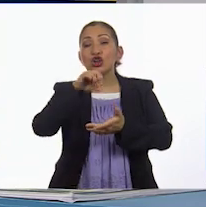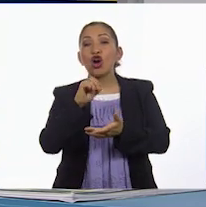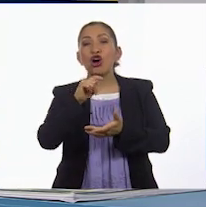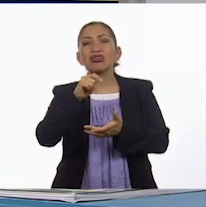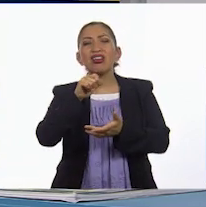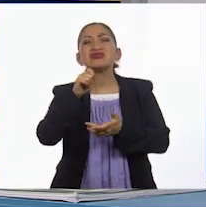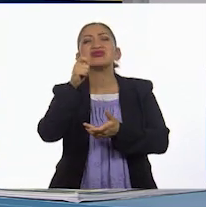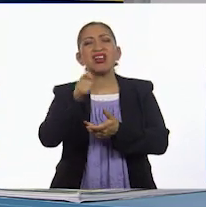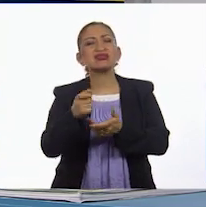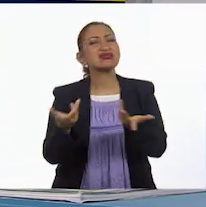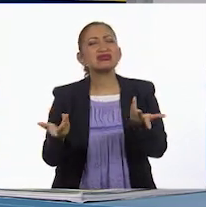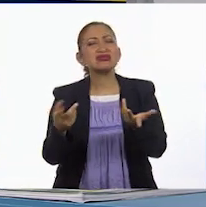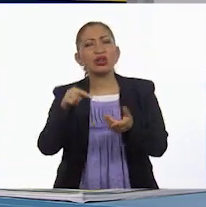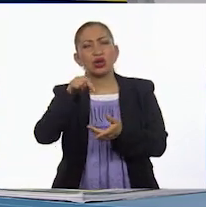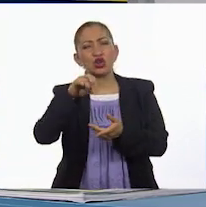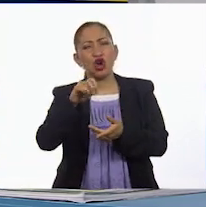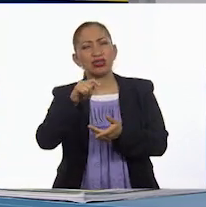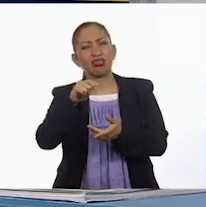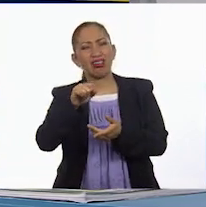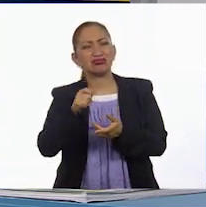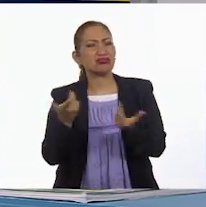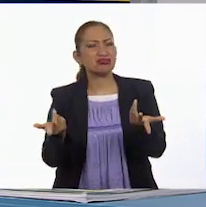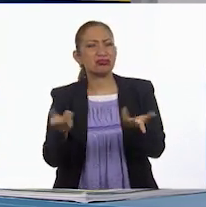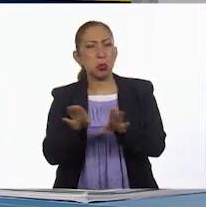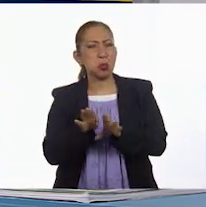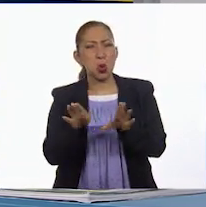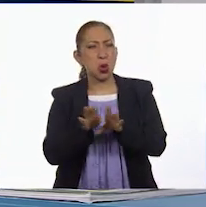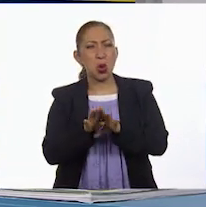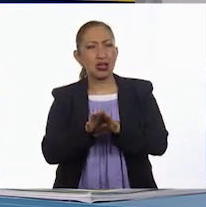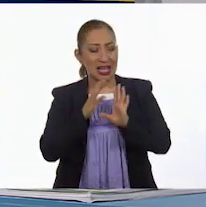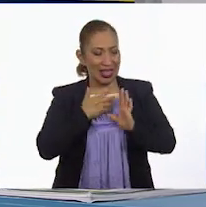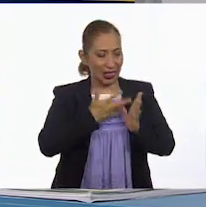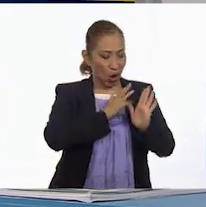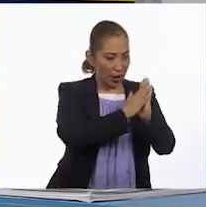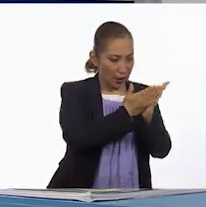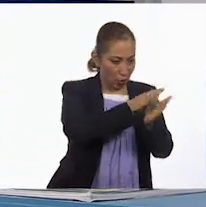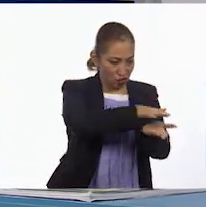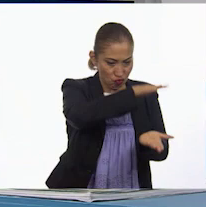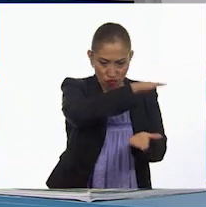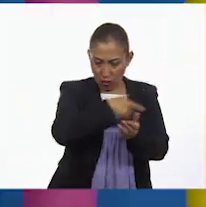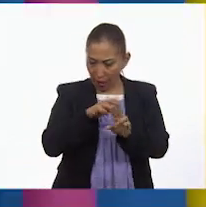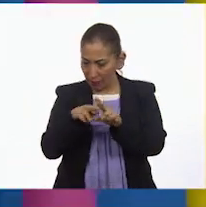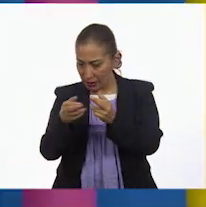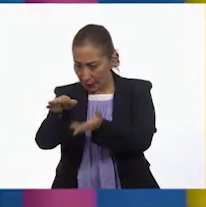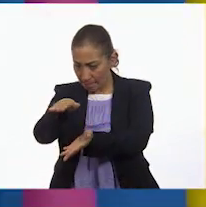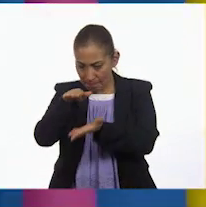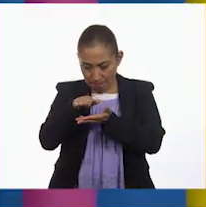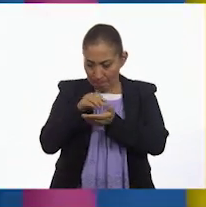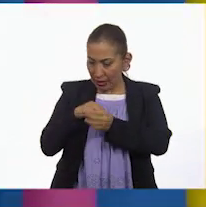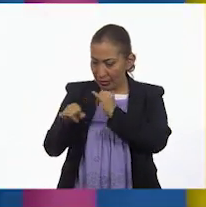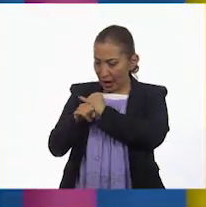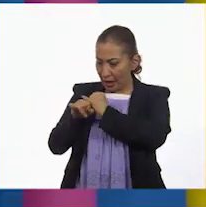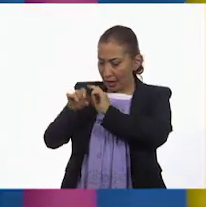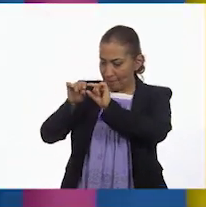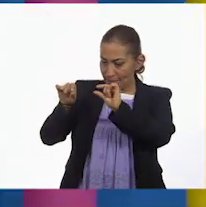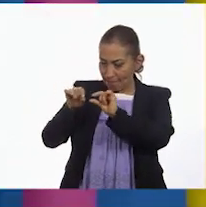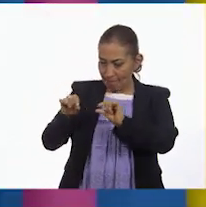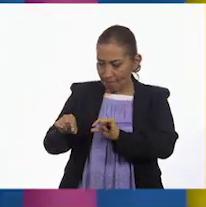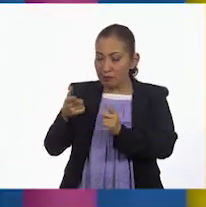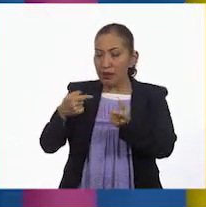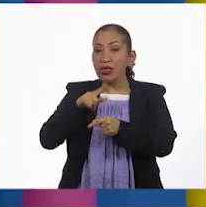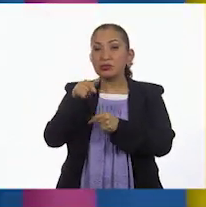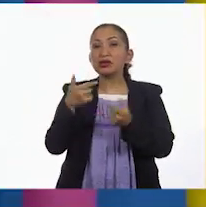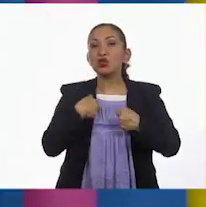cómo te imaginas que se pueda dar esa escritura, esa redacción de las notas, María? Pues a partir de las fuentes que